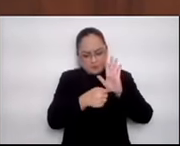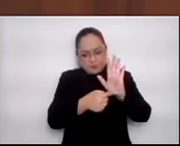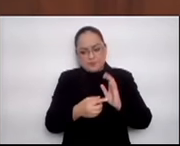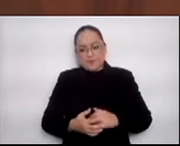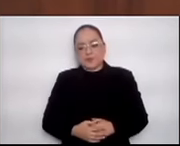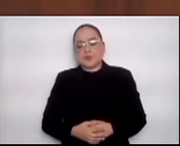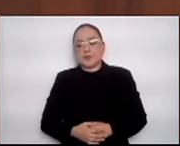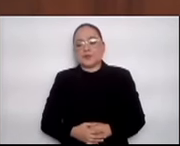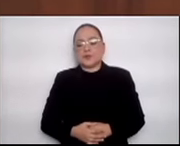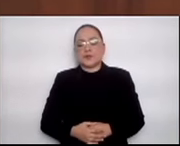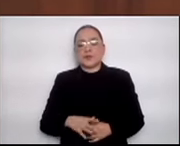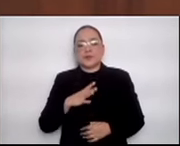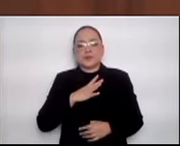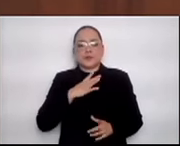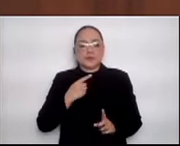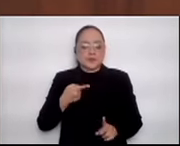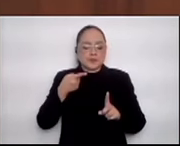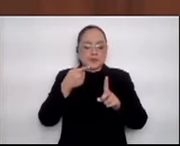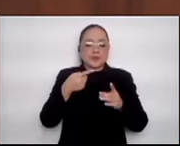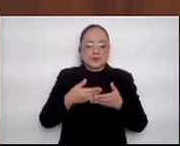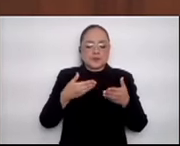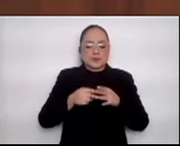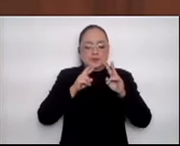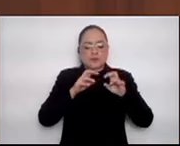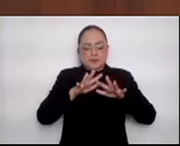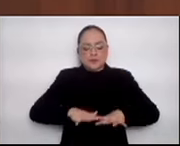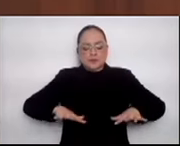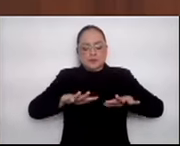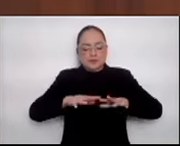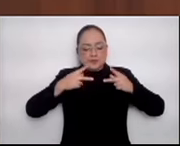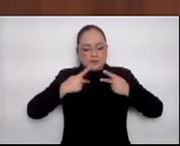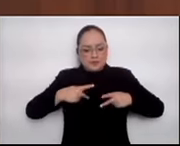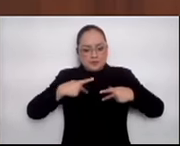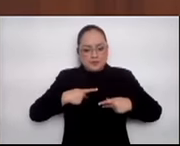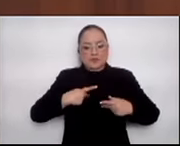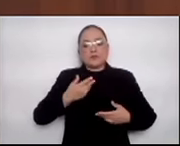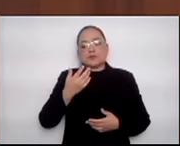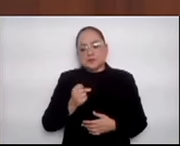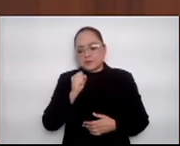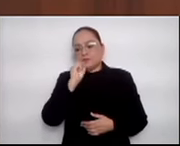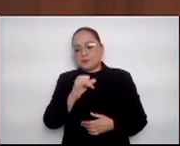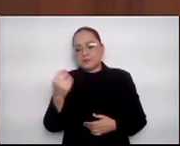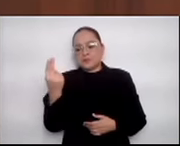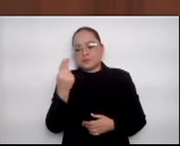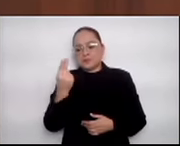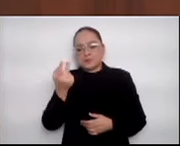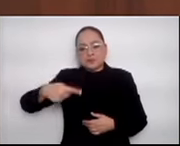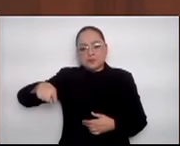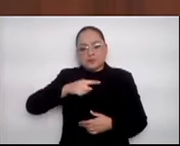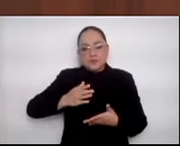los retos demográficos actuales, es necesario garantizar el acceso a la